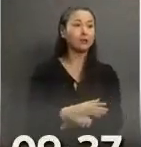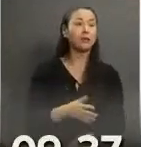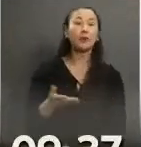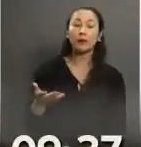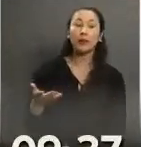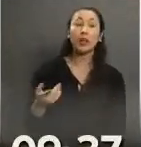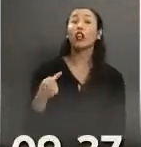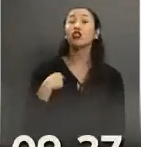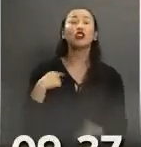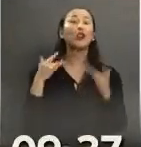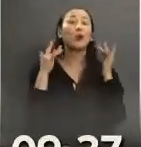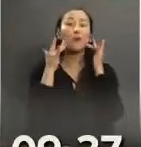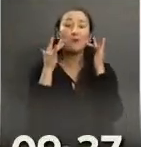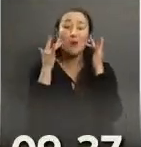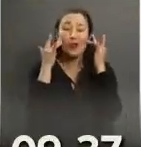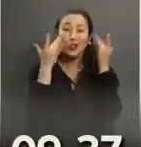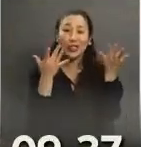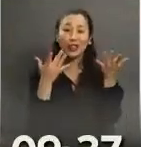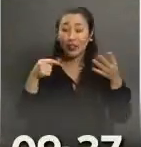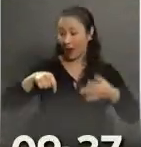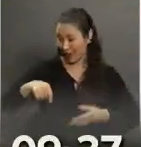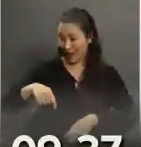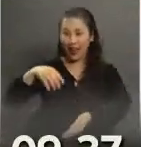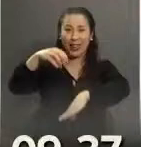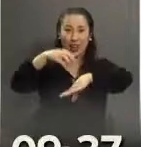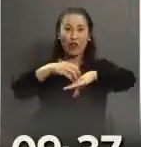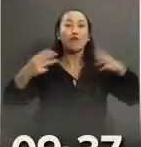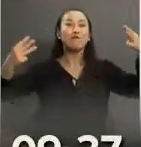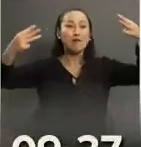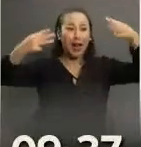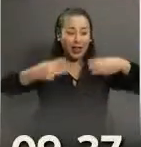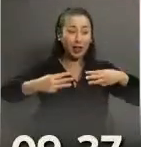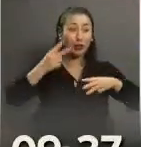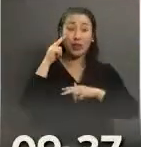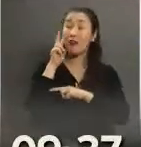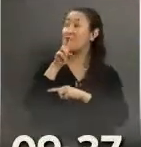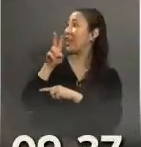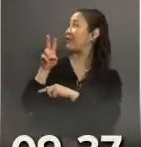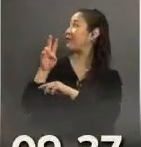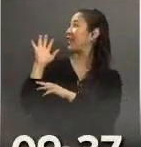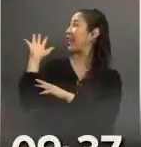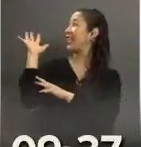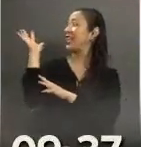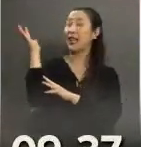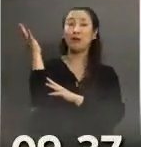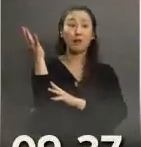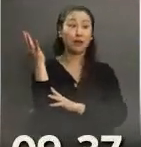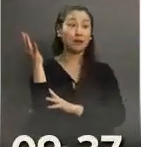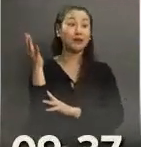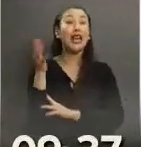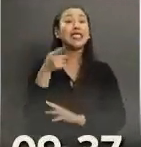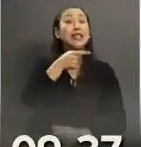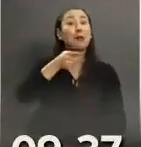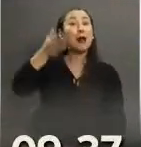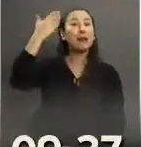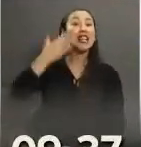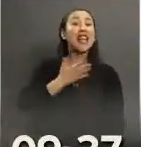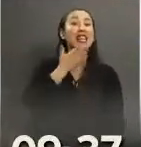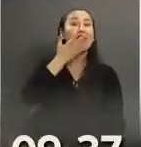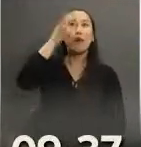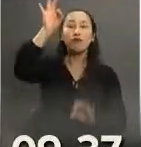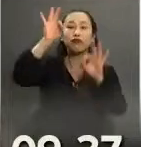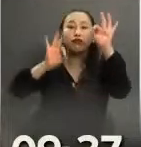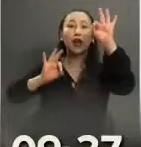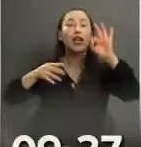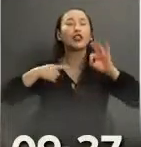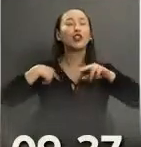Estoy muy contento de poder estar en Magallanes desde acá. Ustedes ven, bueno, el clima que nos toca, estuvo nevando la semana pasada y estoy tranquilo